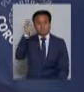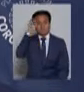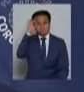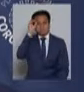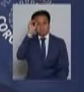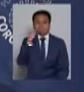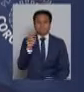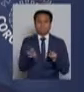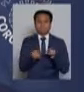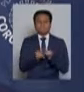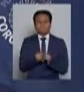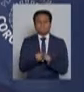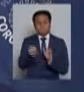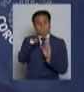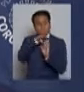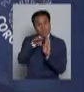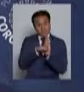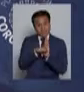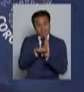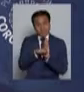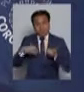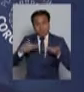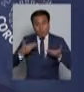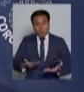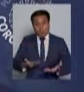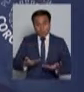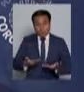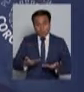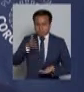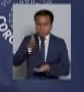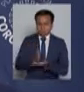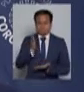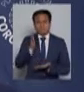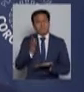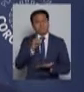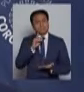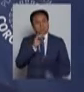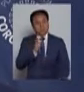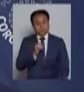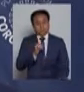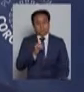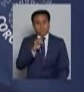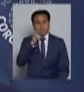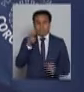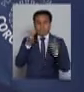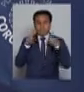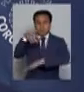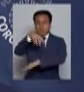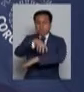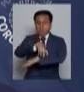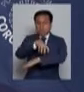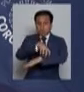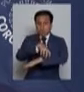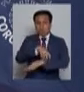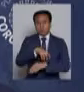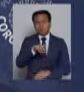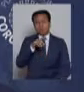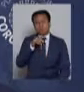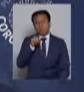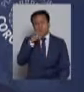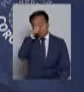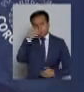el endurecimiento de las medidas que ya están, son bastante estrictas para esta región, sobre todo para